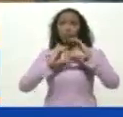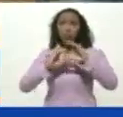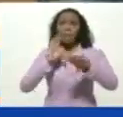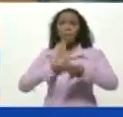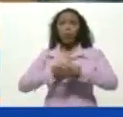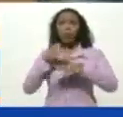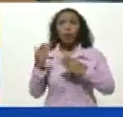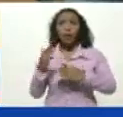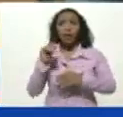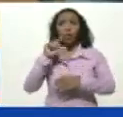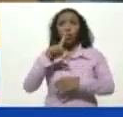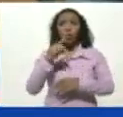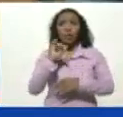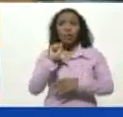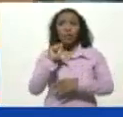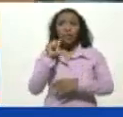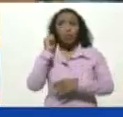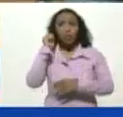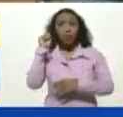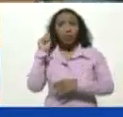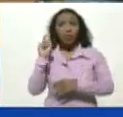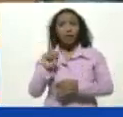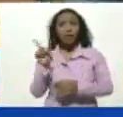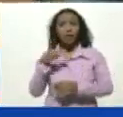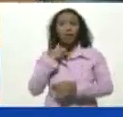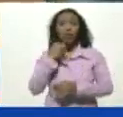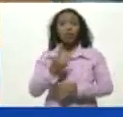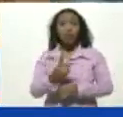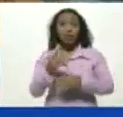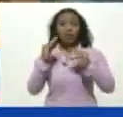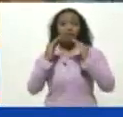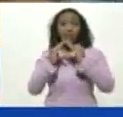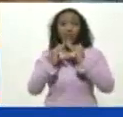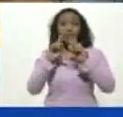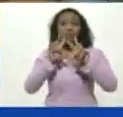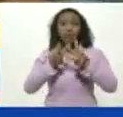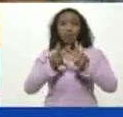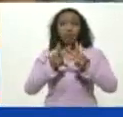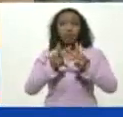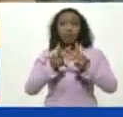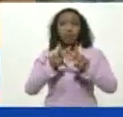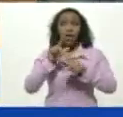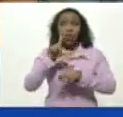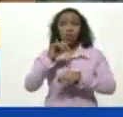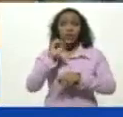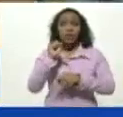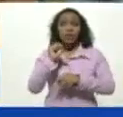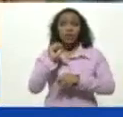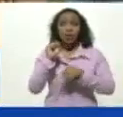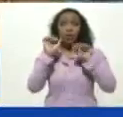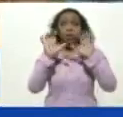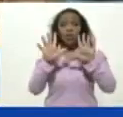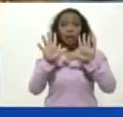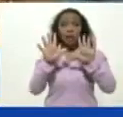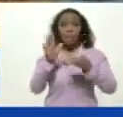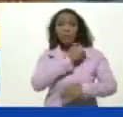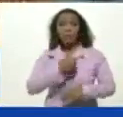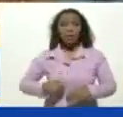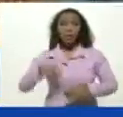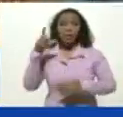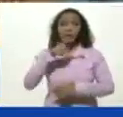Porque Luisa María es vocera de vivienda. Luisa María dijo como 10 veces, necesitamos que nos